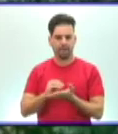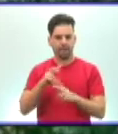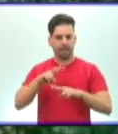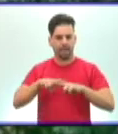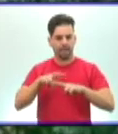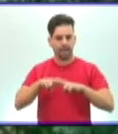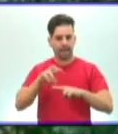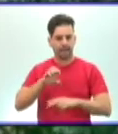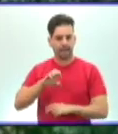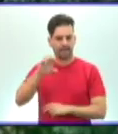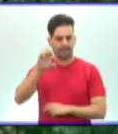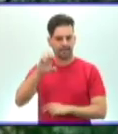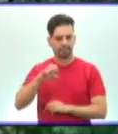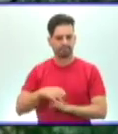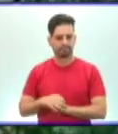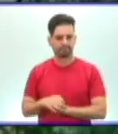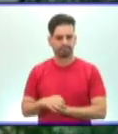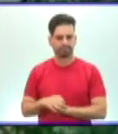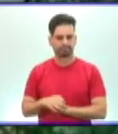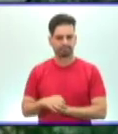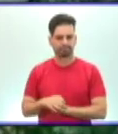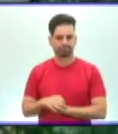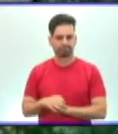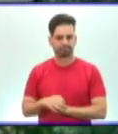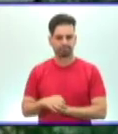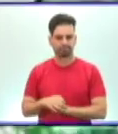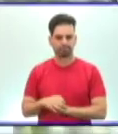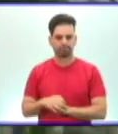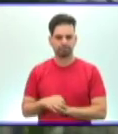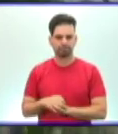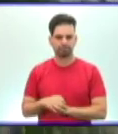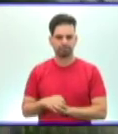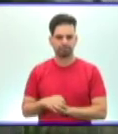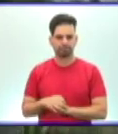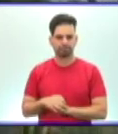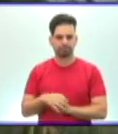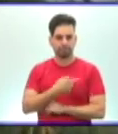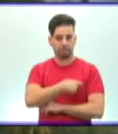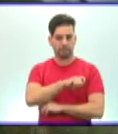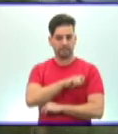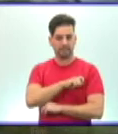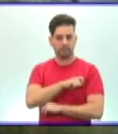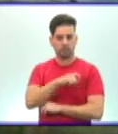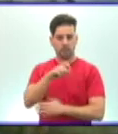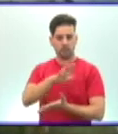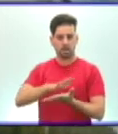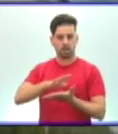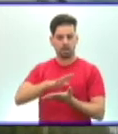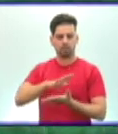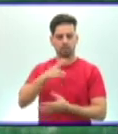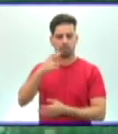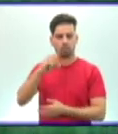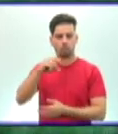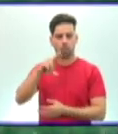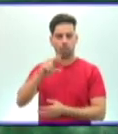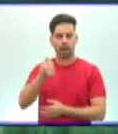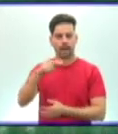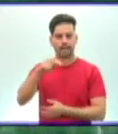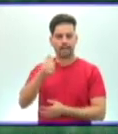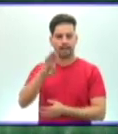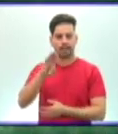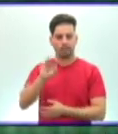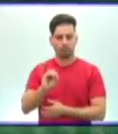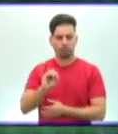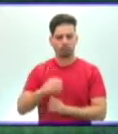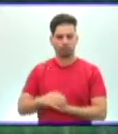el Rincón de Guanabo, con particular situación el poblado de Guanabo, el río de igual nombre y la cresta